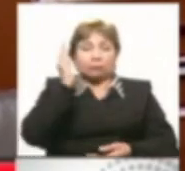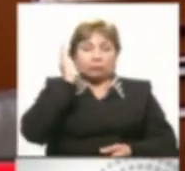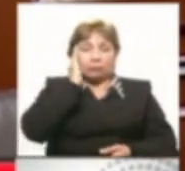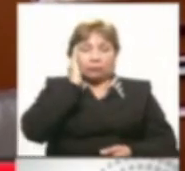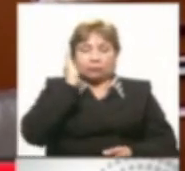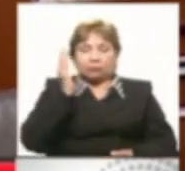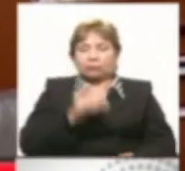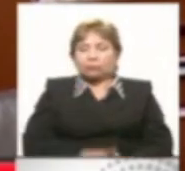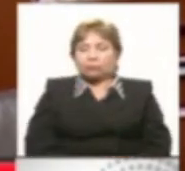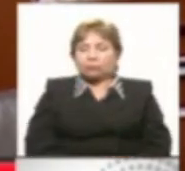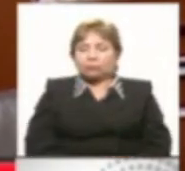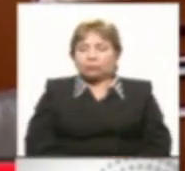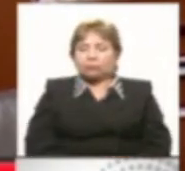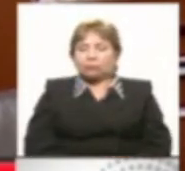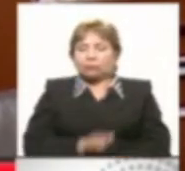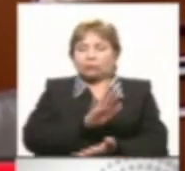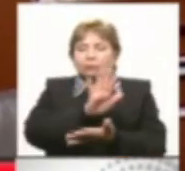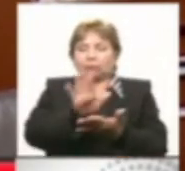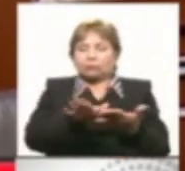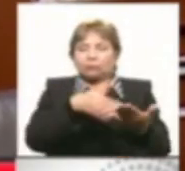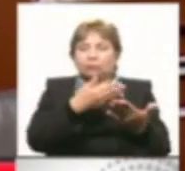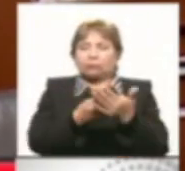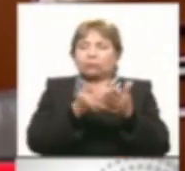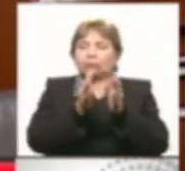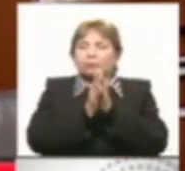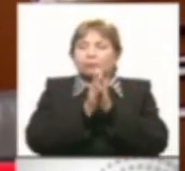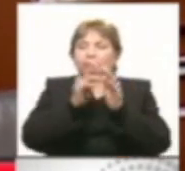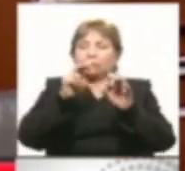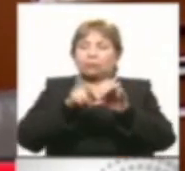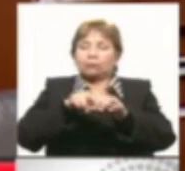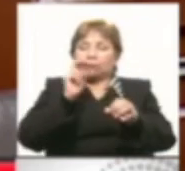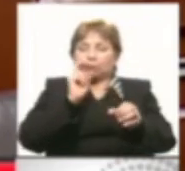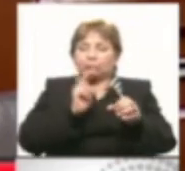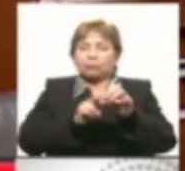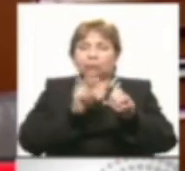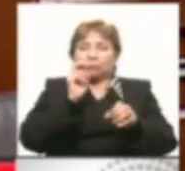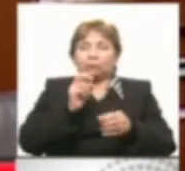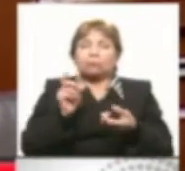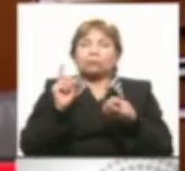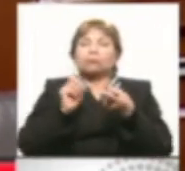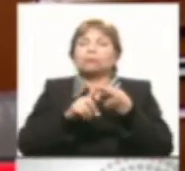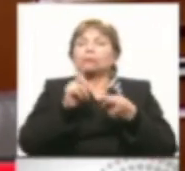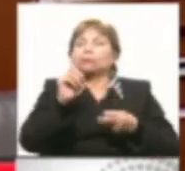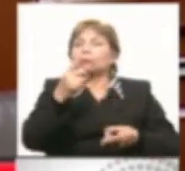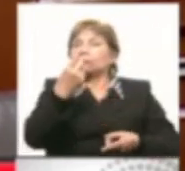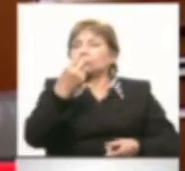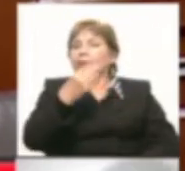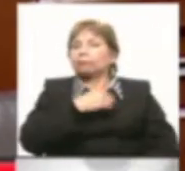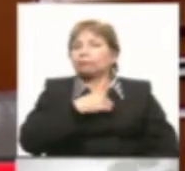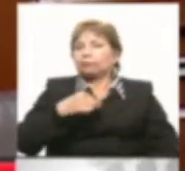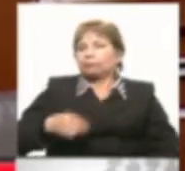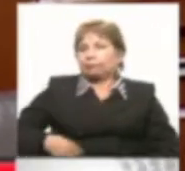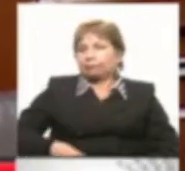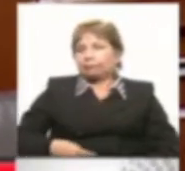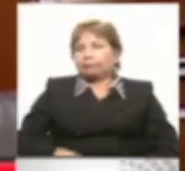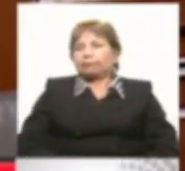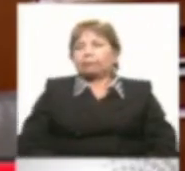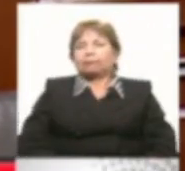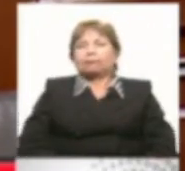sabe. Todos le han pedido que renuncie, hasta su primer ministro.